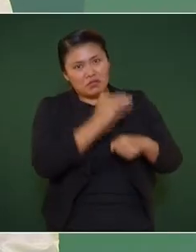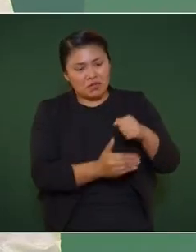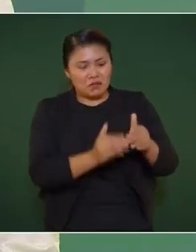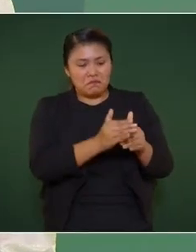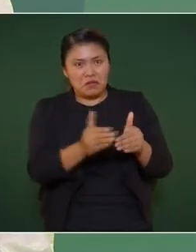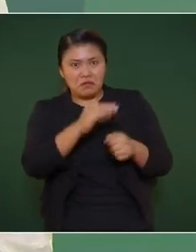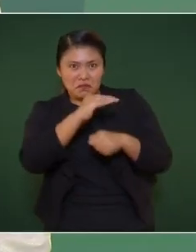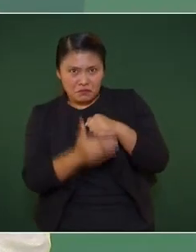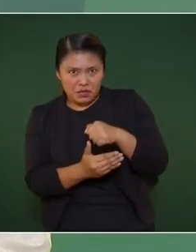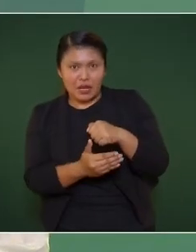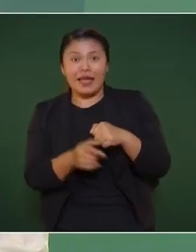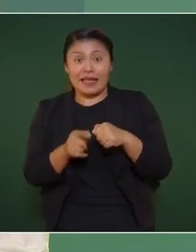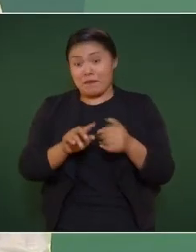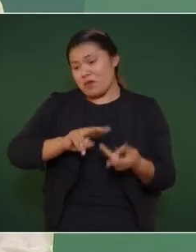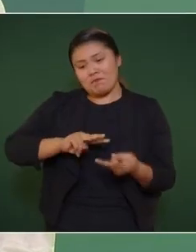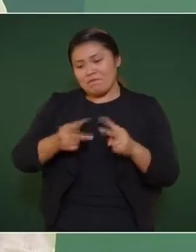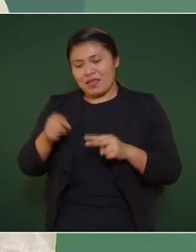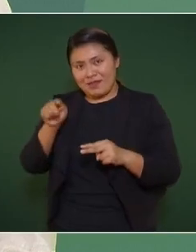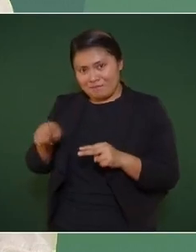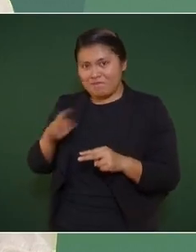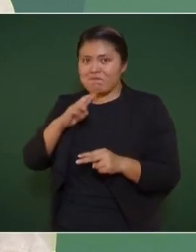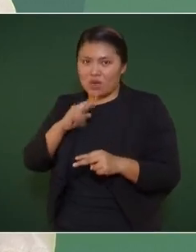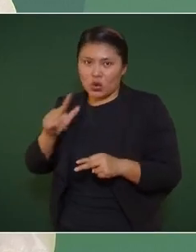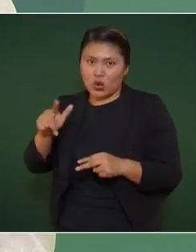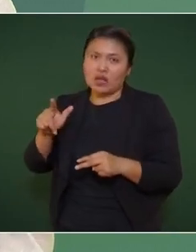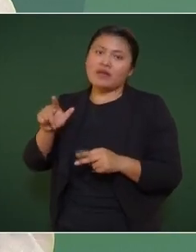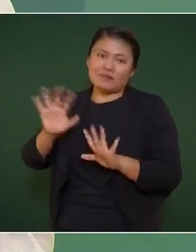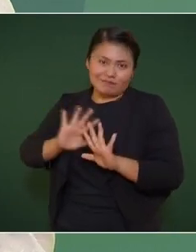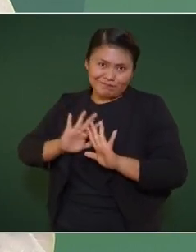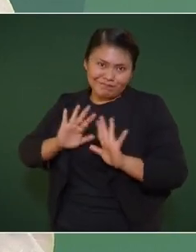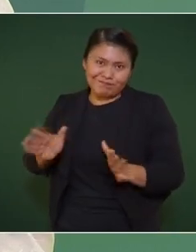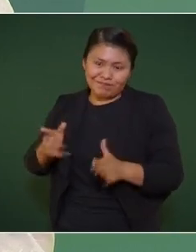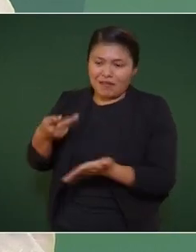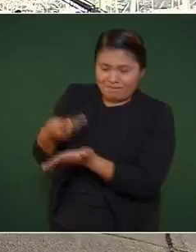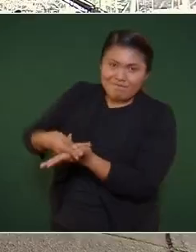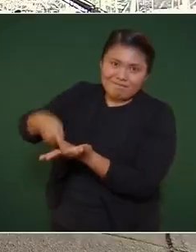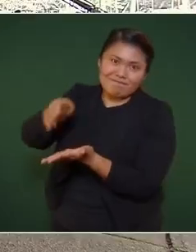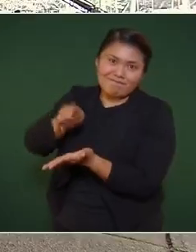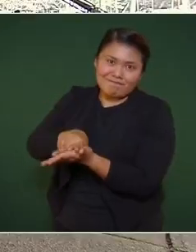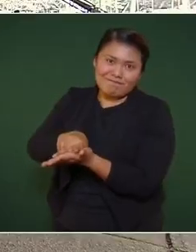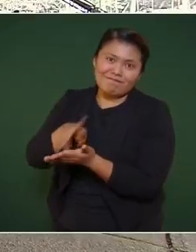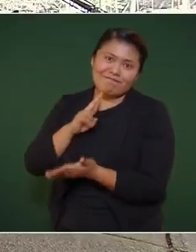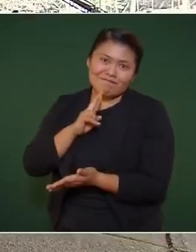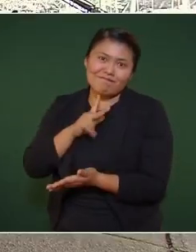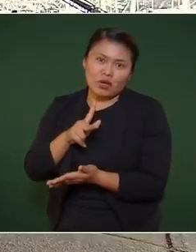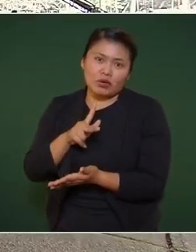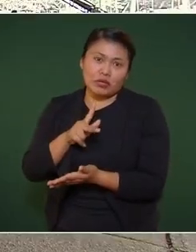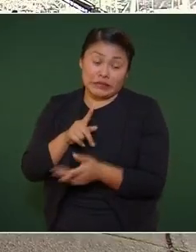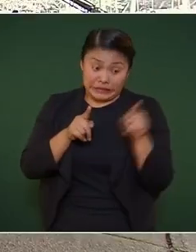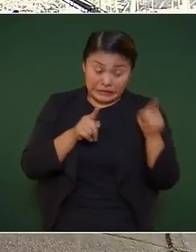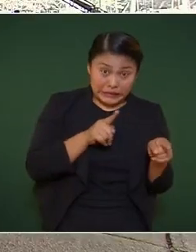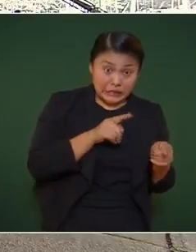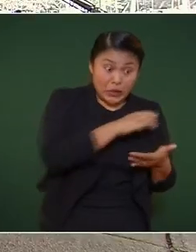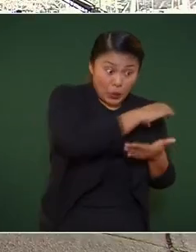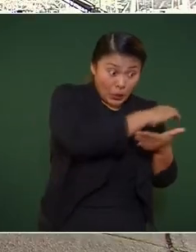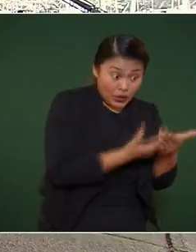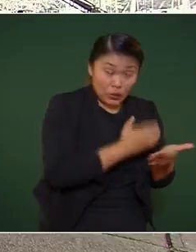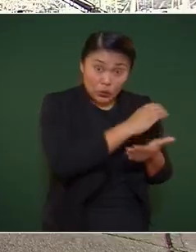un trabajador de planta. Entonces, han pasado de ser transitorios a tener base.